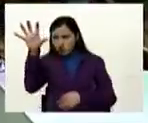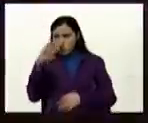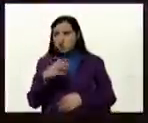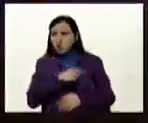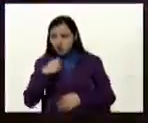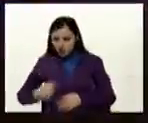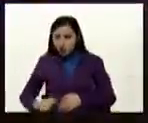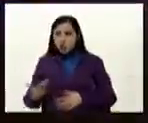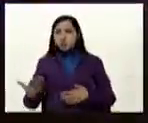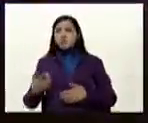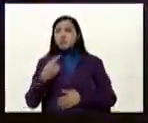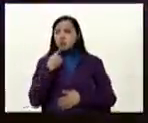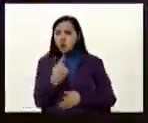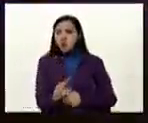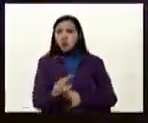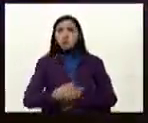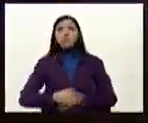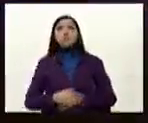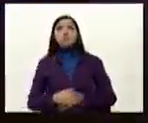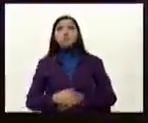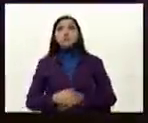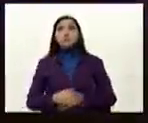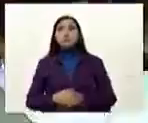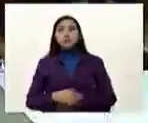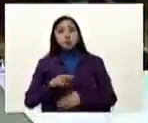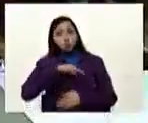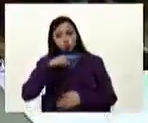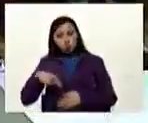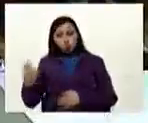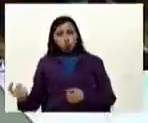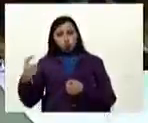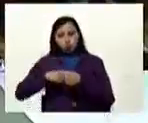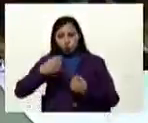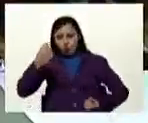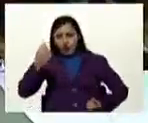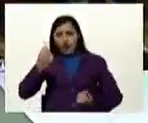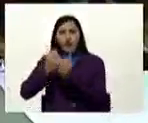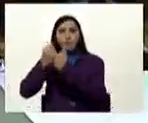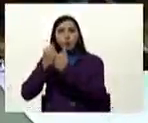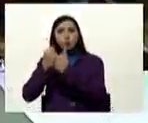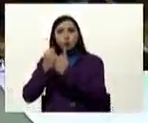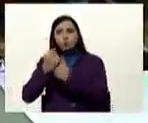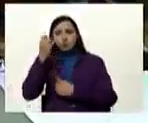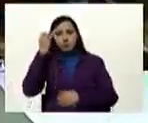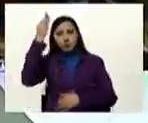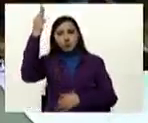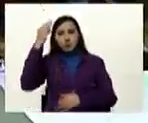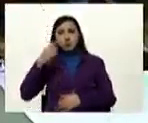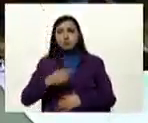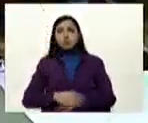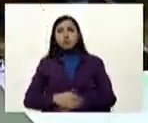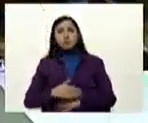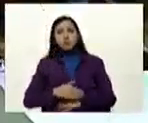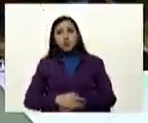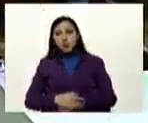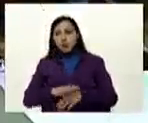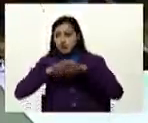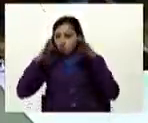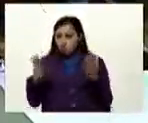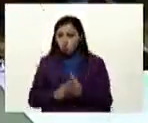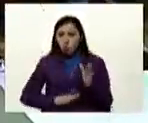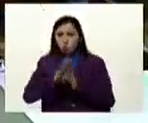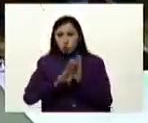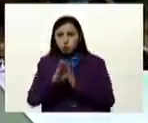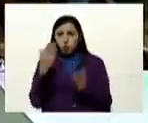China que nos sumamos activamente a la Iniciativa del Desarrollo Global propuesto